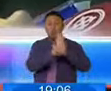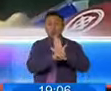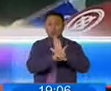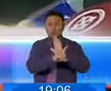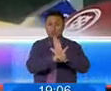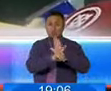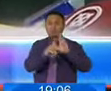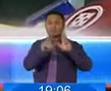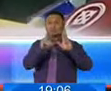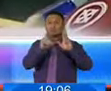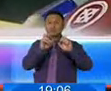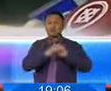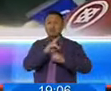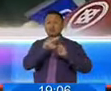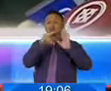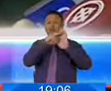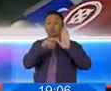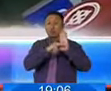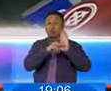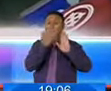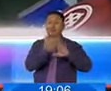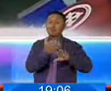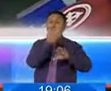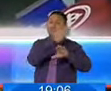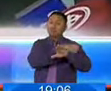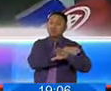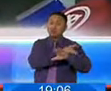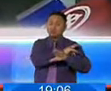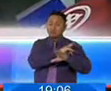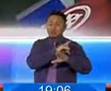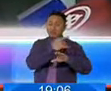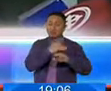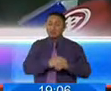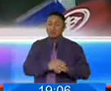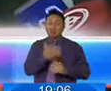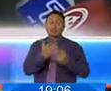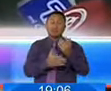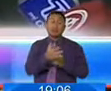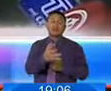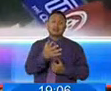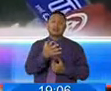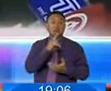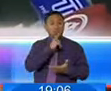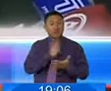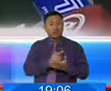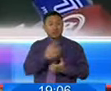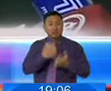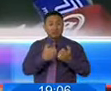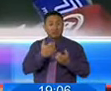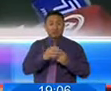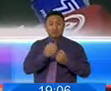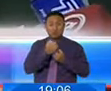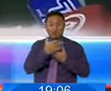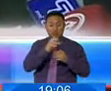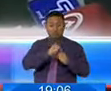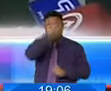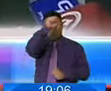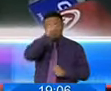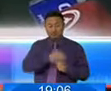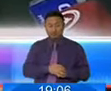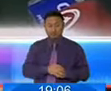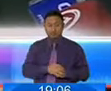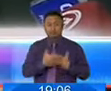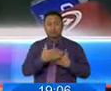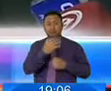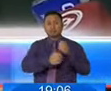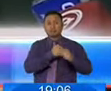acusó de acuerdo a la normativa vigente al momento de que se cometió la presunta infracción. Y obviamente al haber, a partir